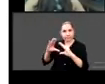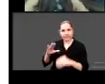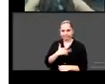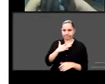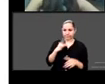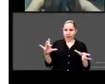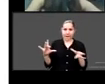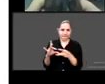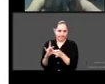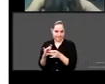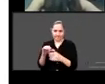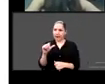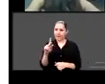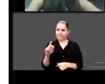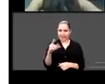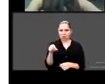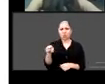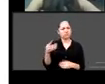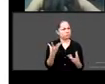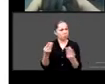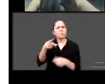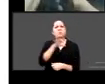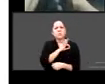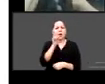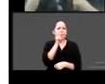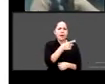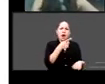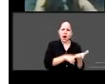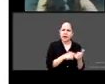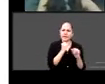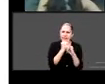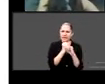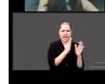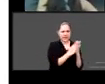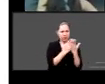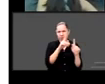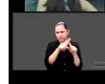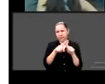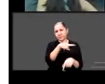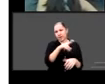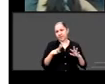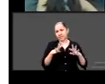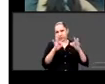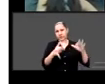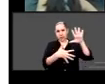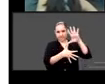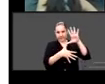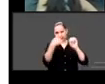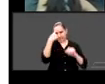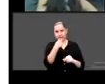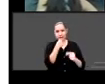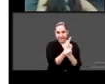internet. La propia Fundación América por la Infancia, en la cual Gaudencio trabaja,